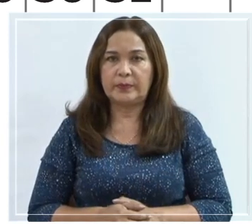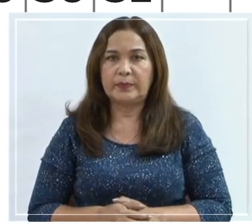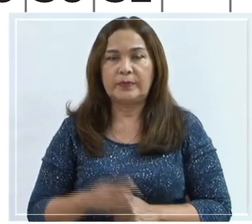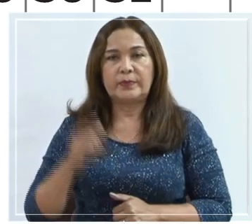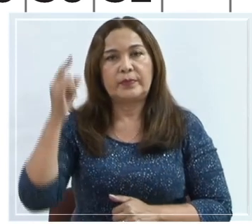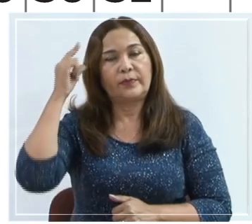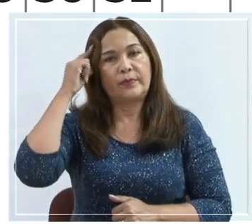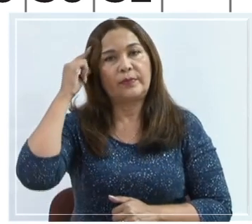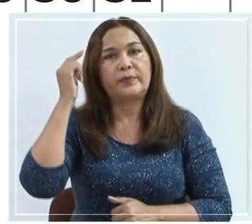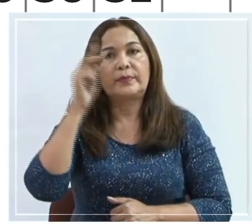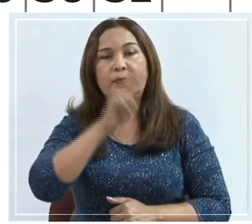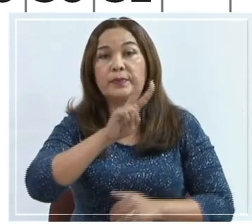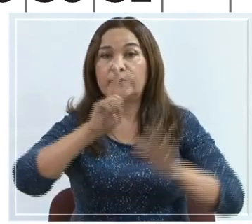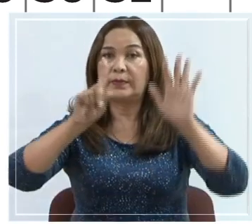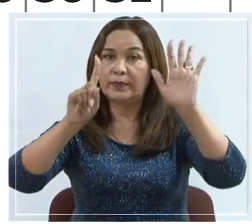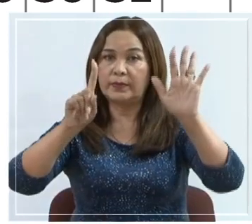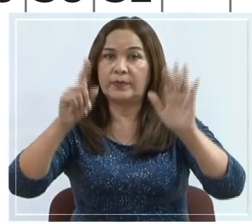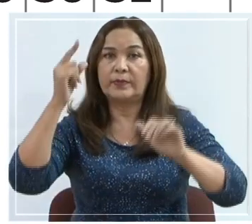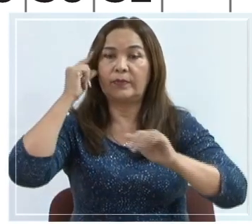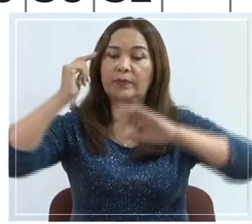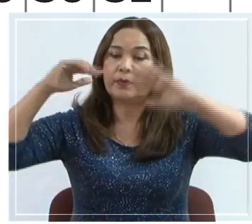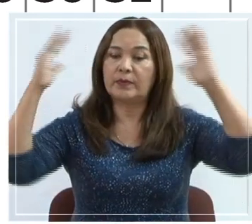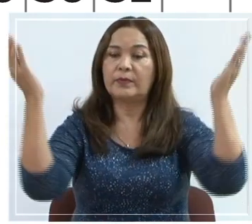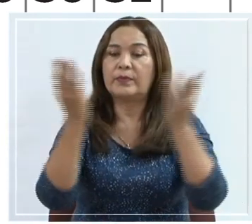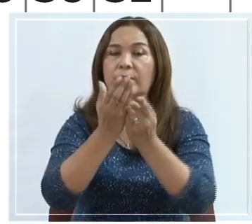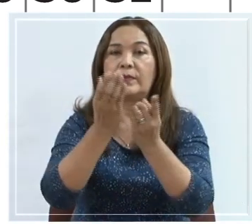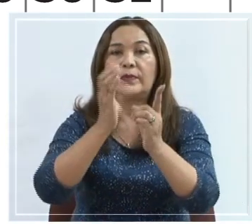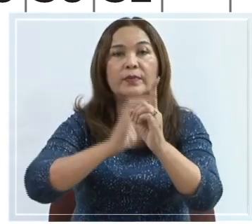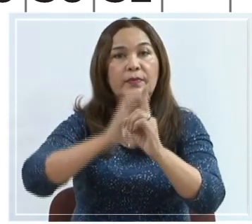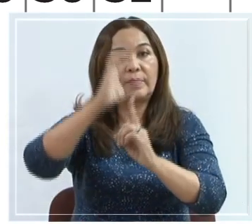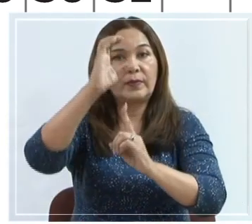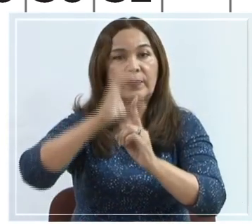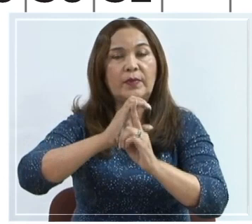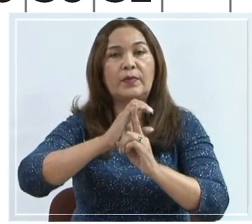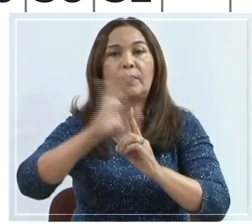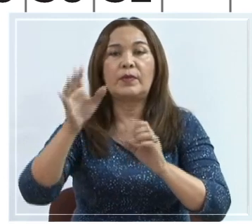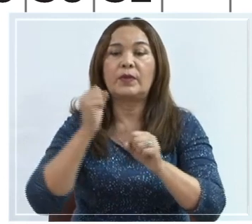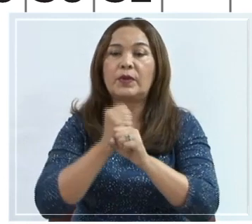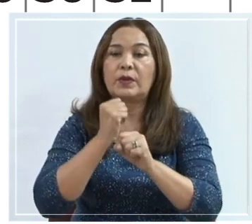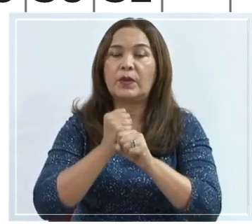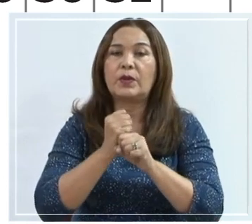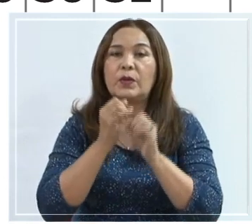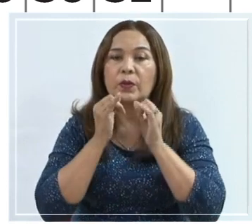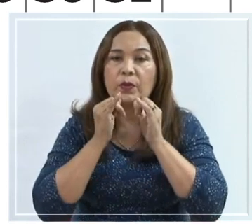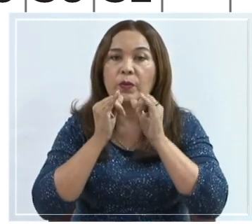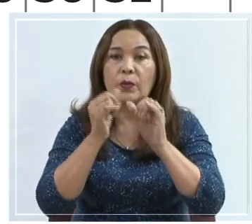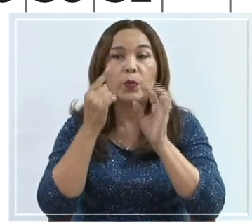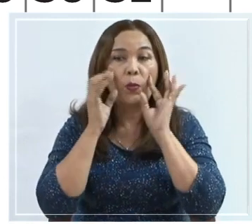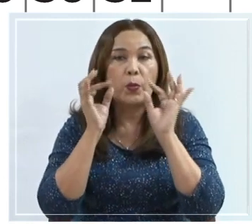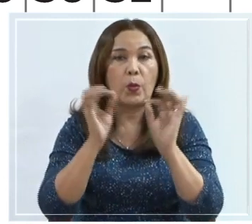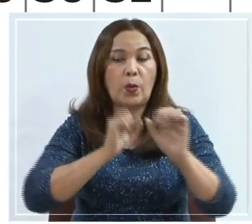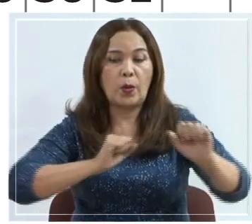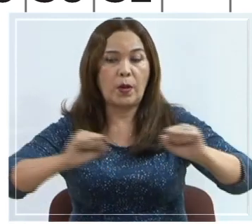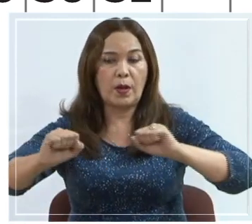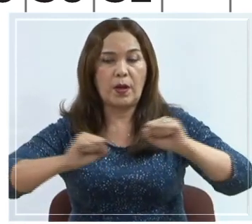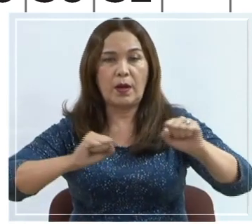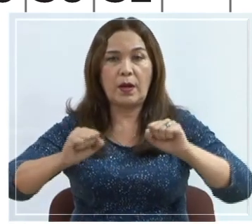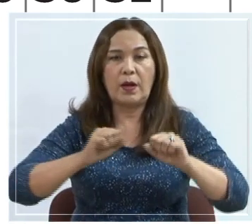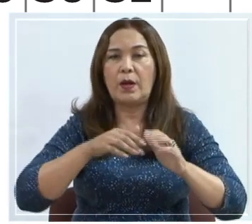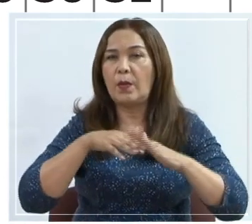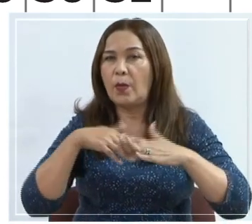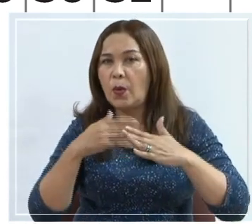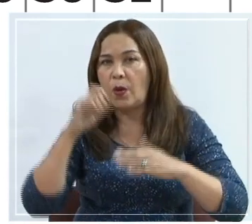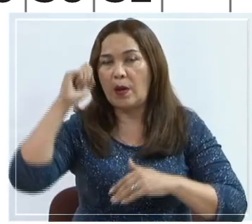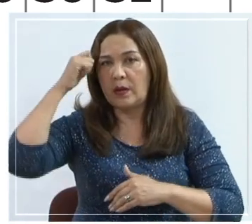día 26 día mundial del clima jornadas de divulgación y prevención sísmica en el